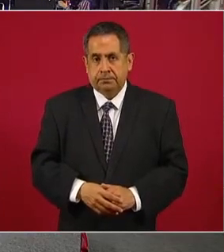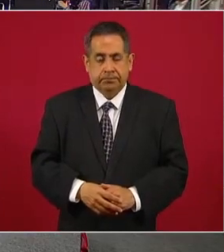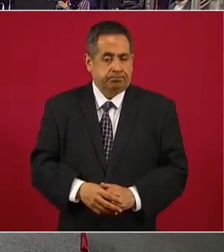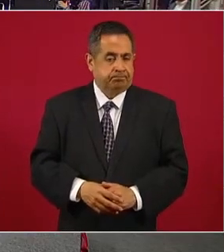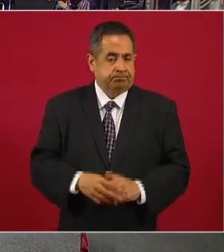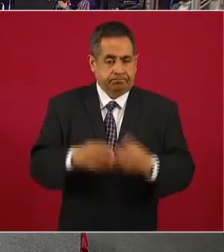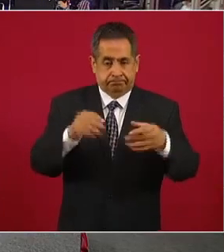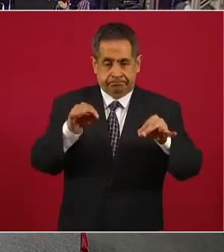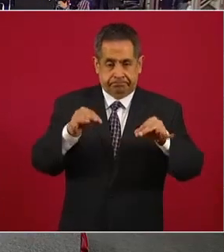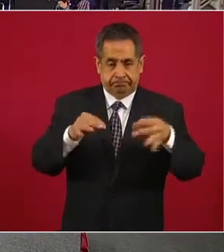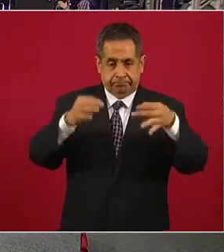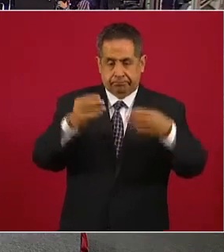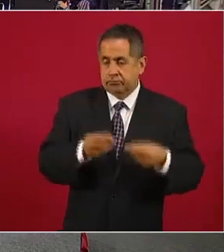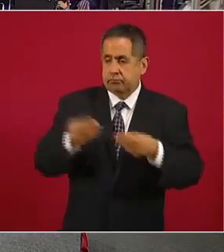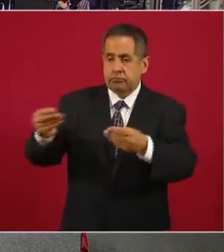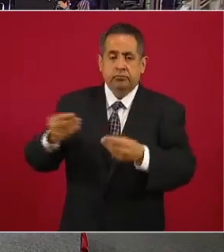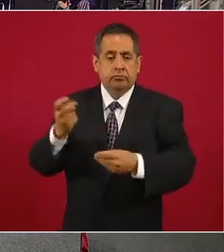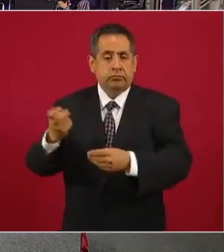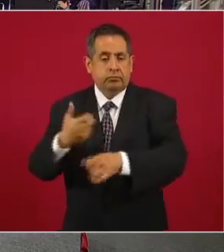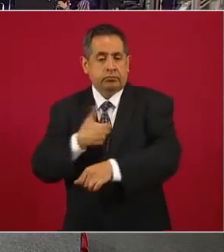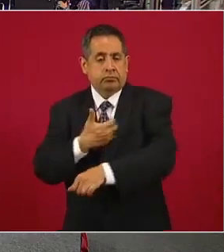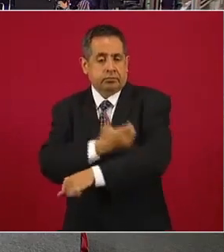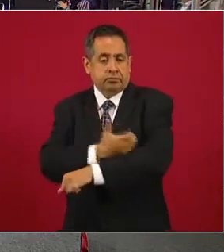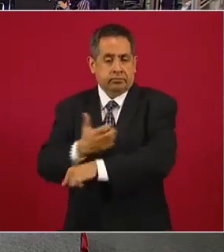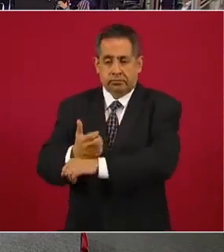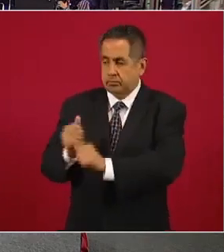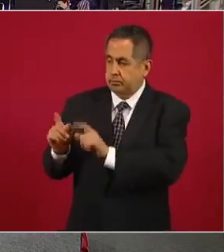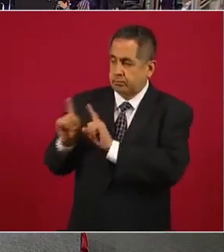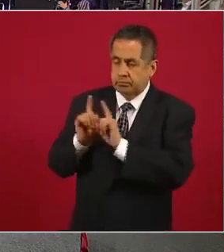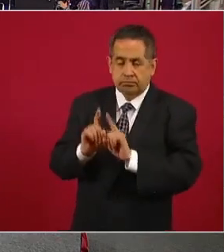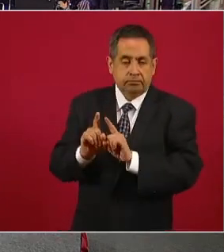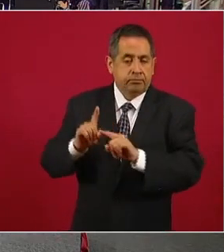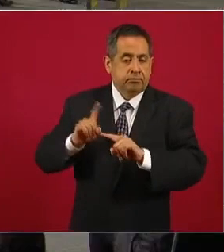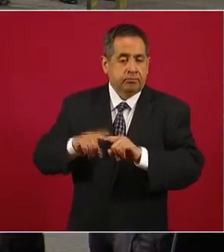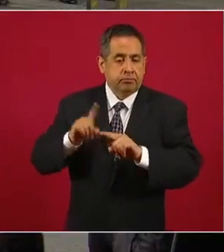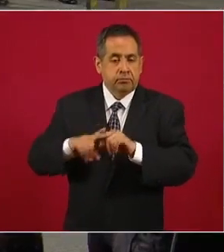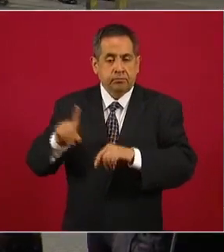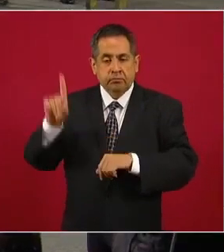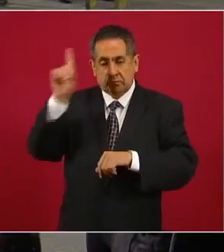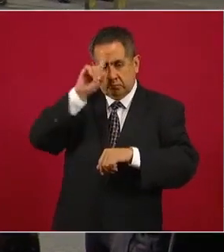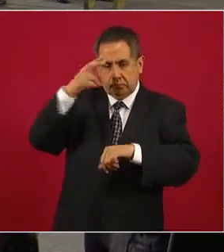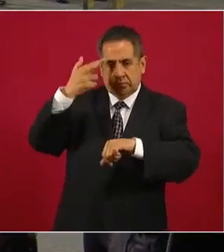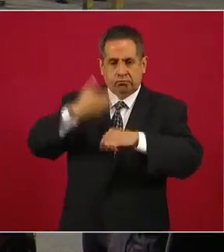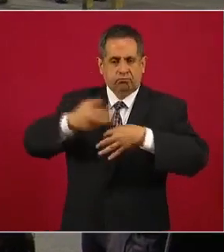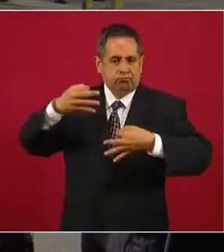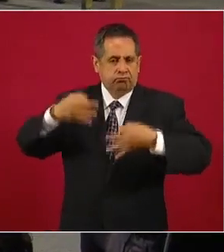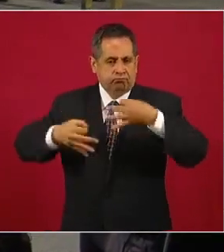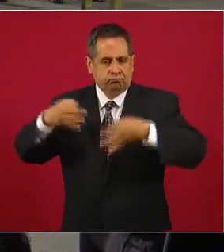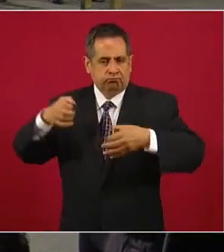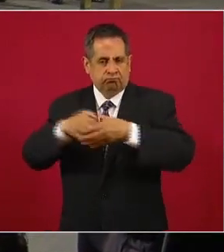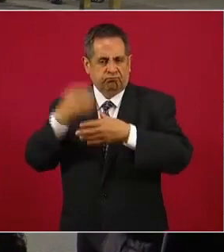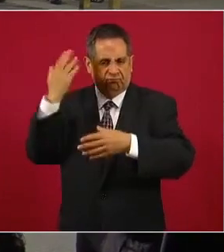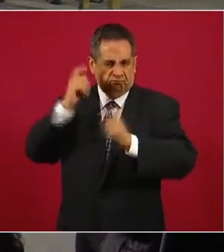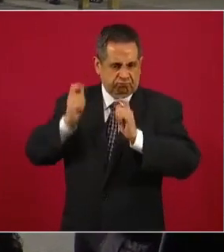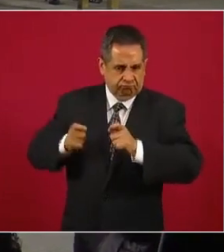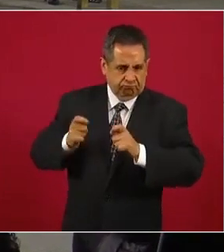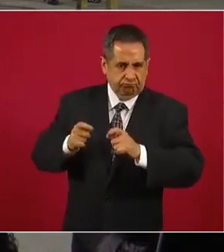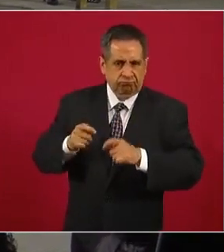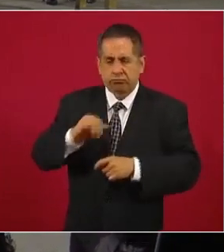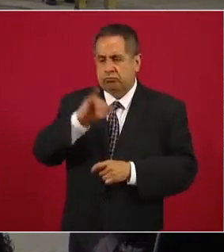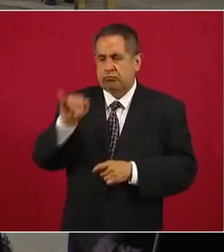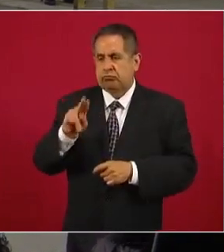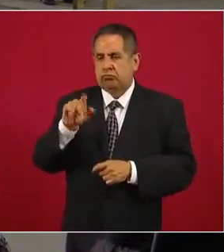a entregar, por eso me acompaña el consejero jurídico,